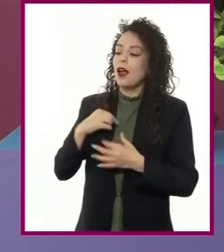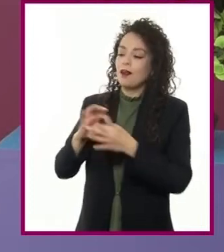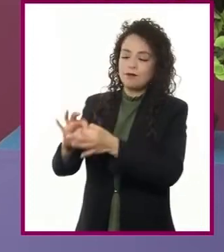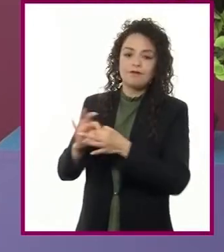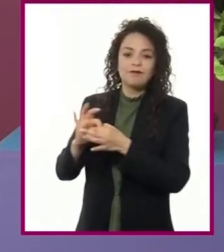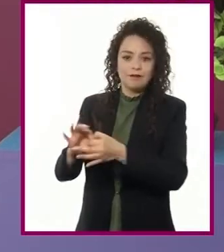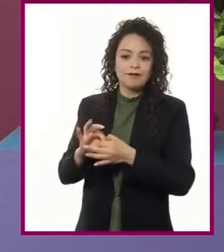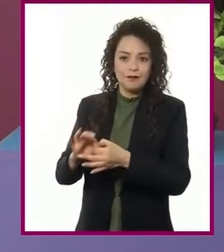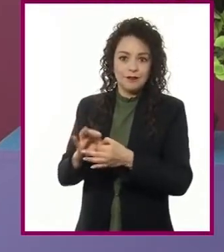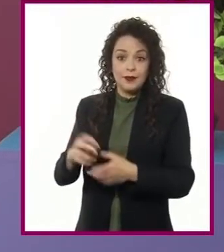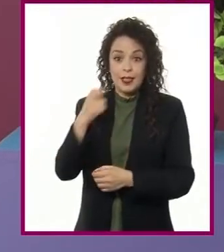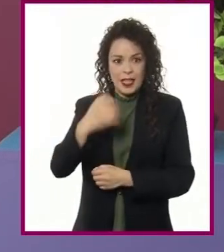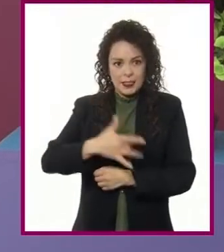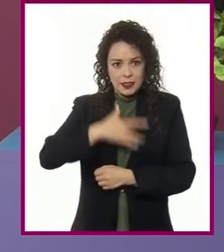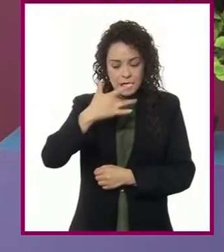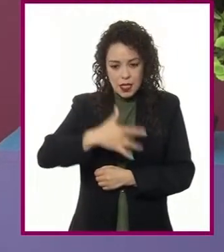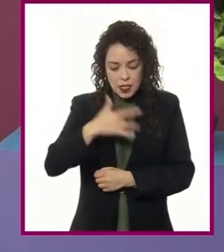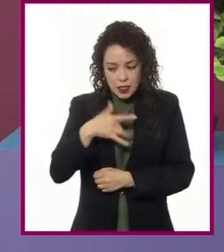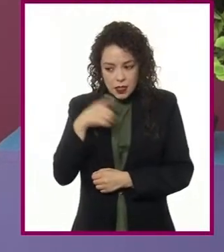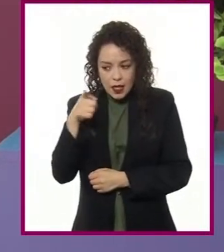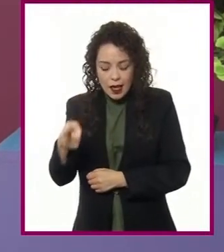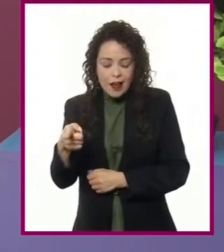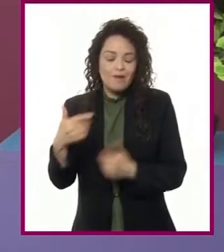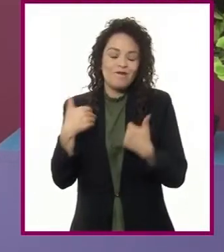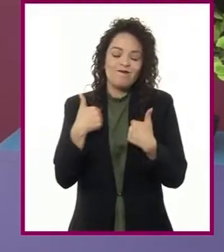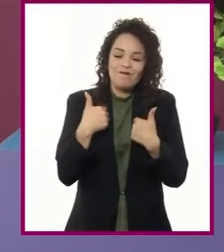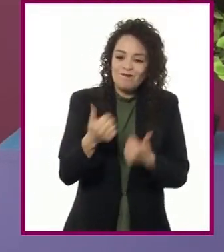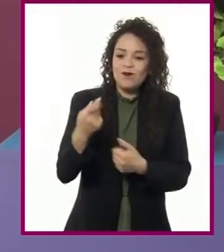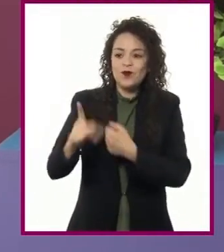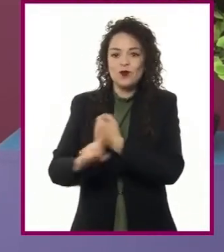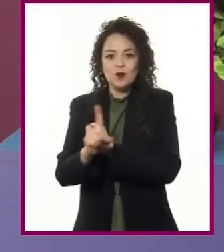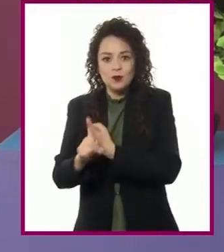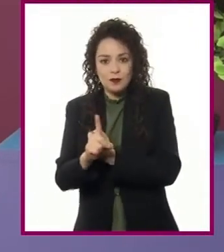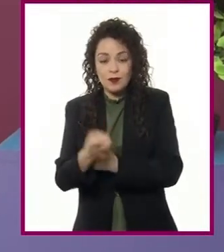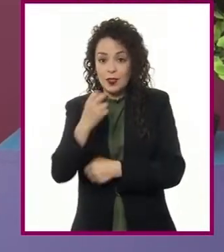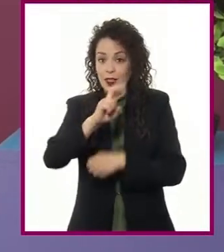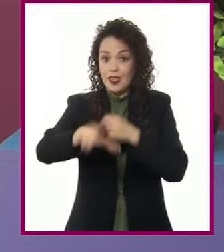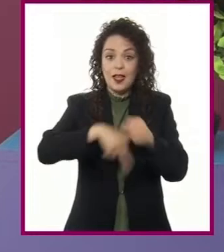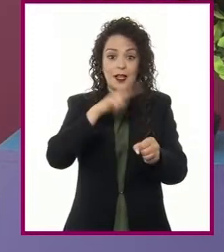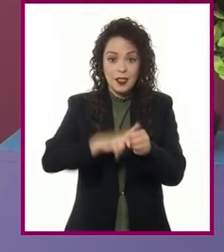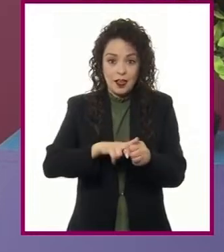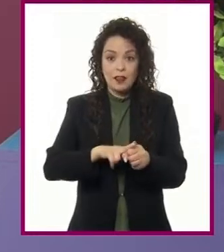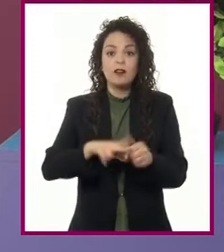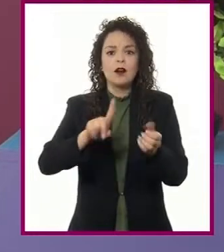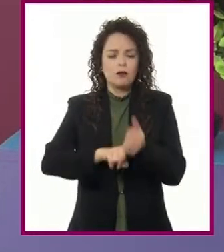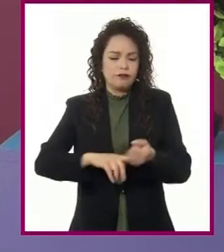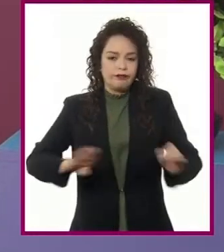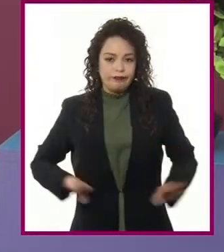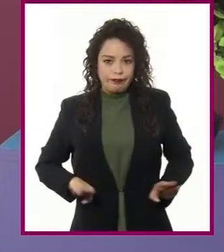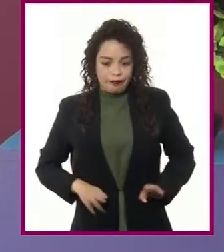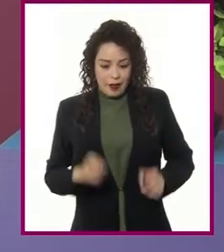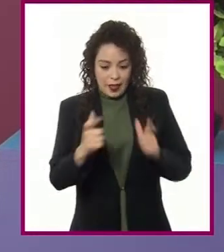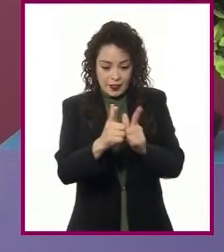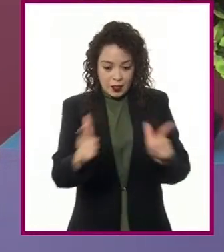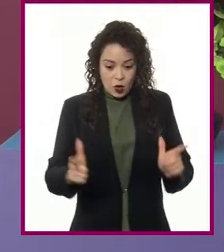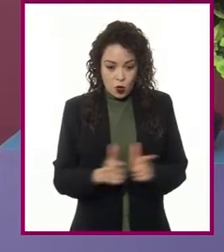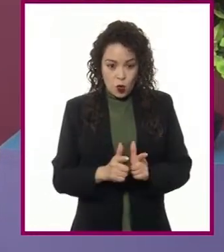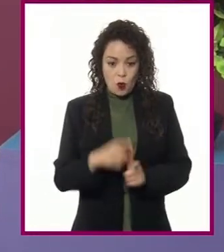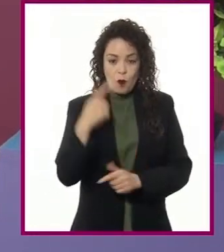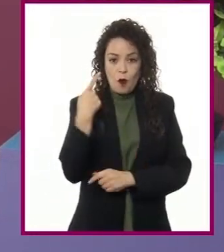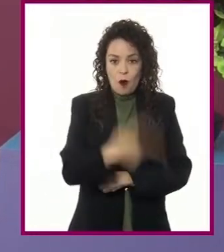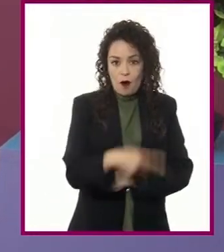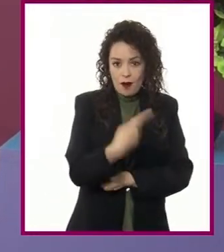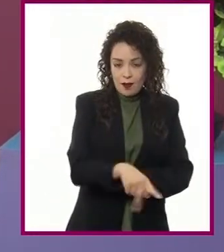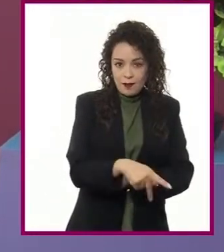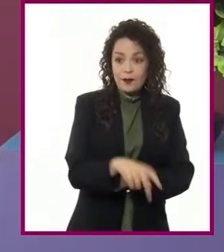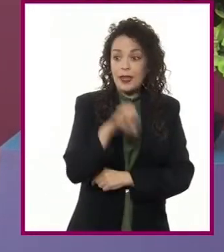La empatía y la solidaridad natural que caracteriza a estos grupos de pertenencia juegan un papel importantísimo en